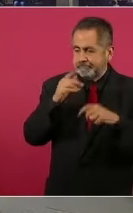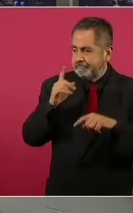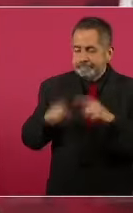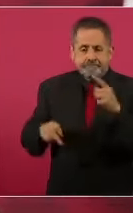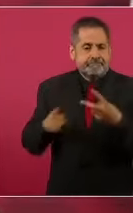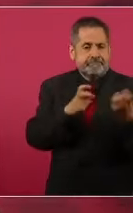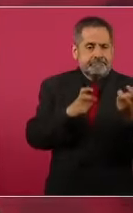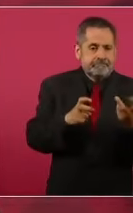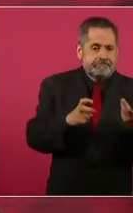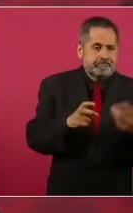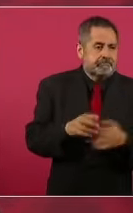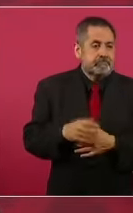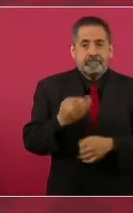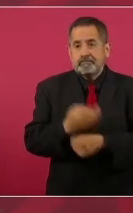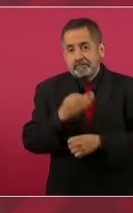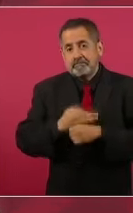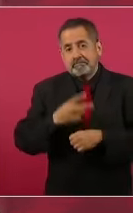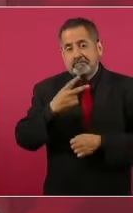no estaría